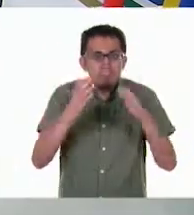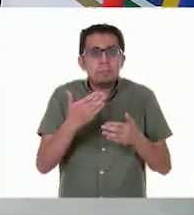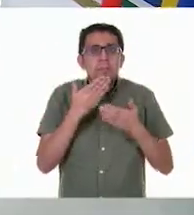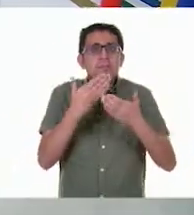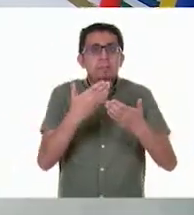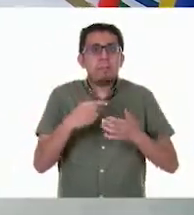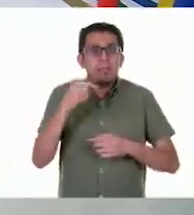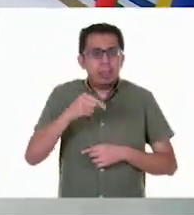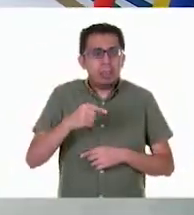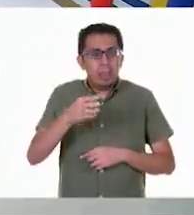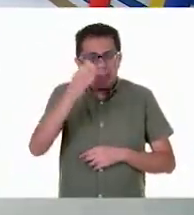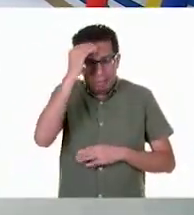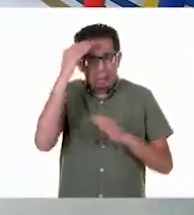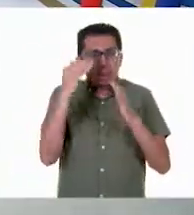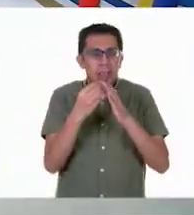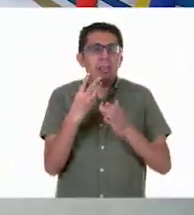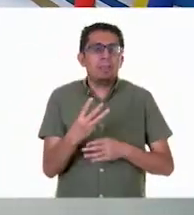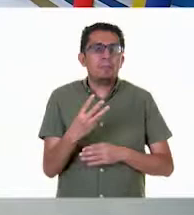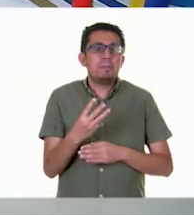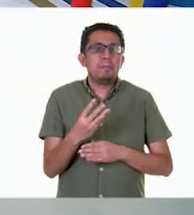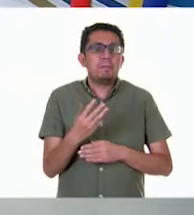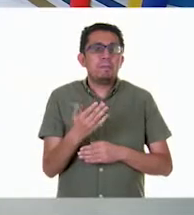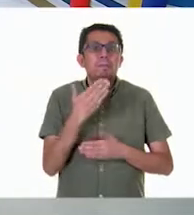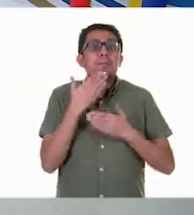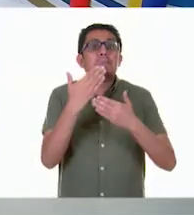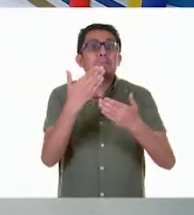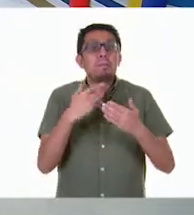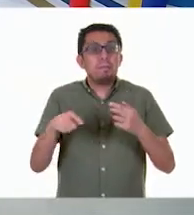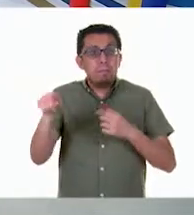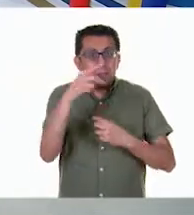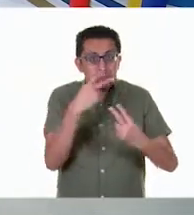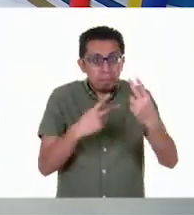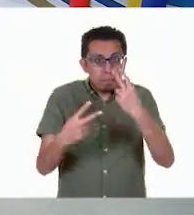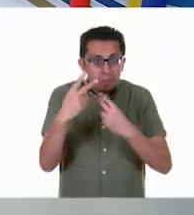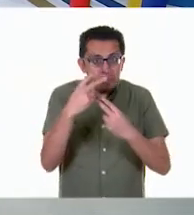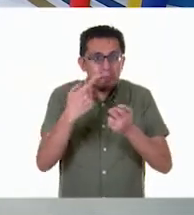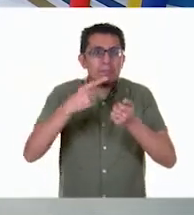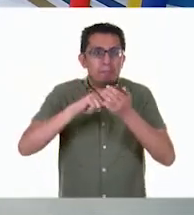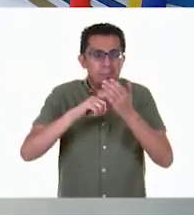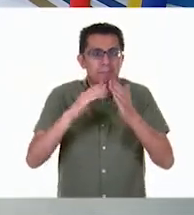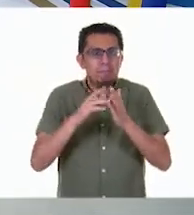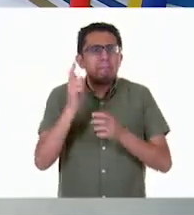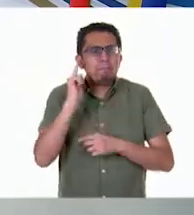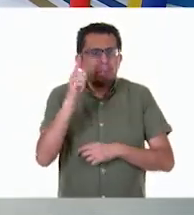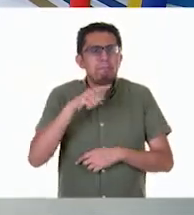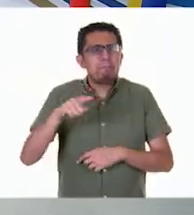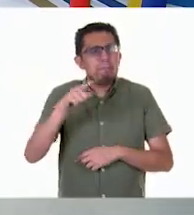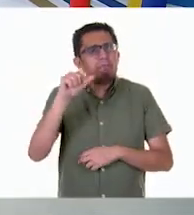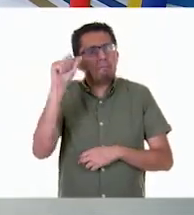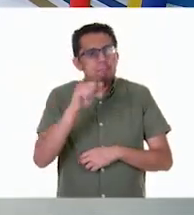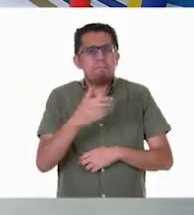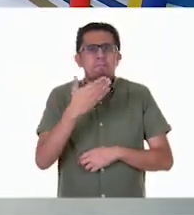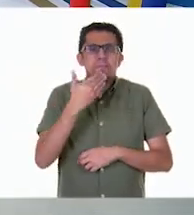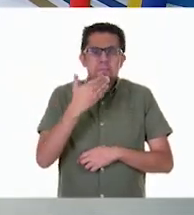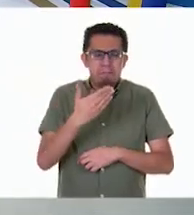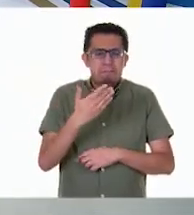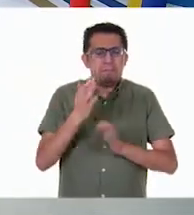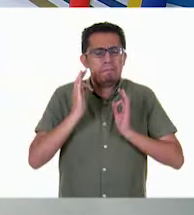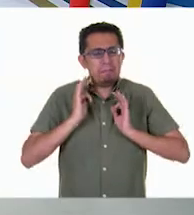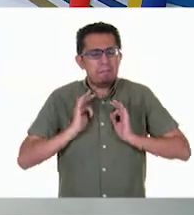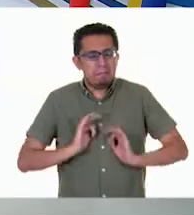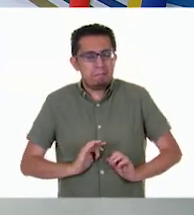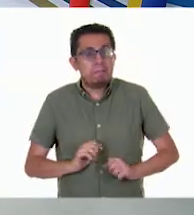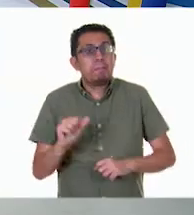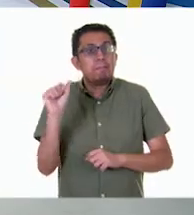Aprende en Casa 3. Bienvenidos a quienes nos ven desde casita. Espero que el día de hoy se la estén pasando de maravilla. Hoy